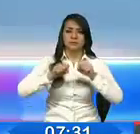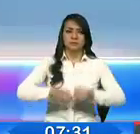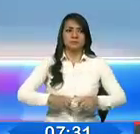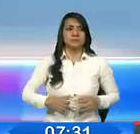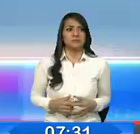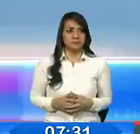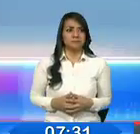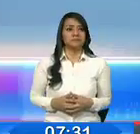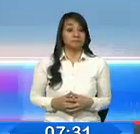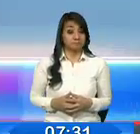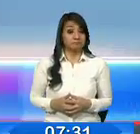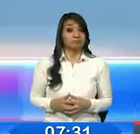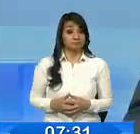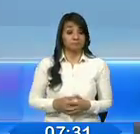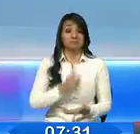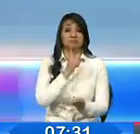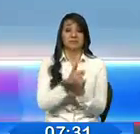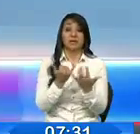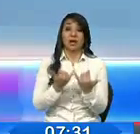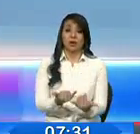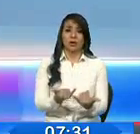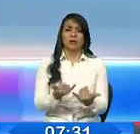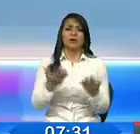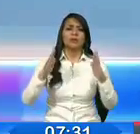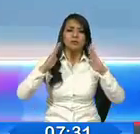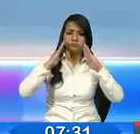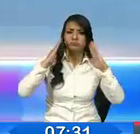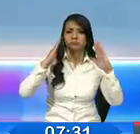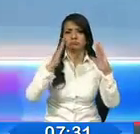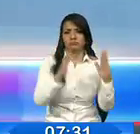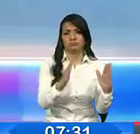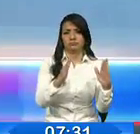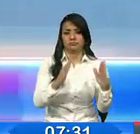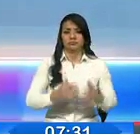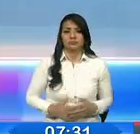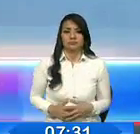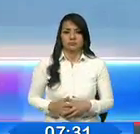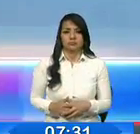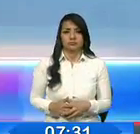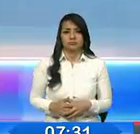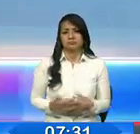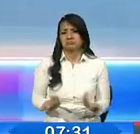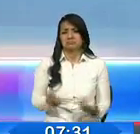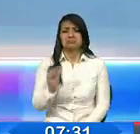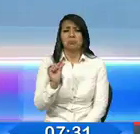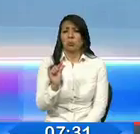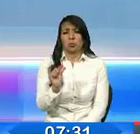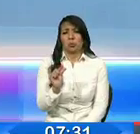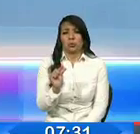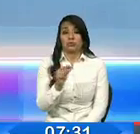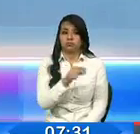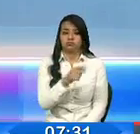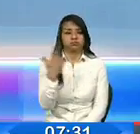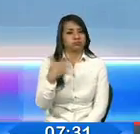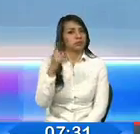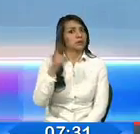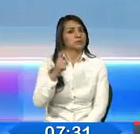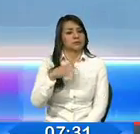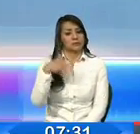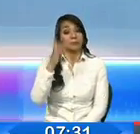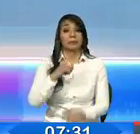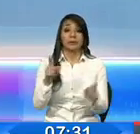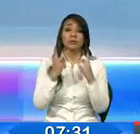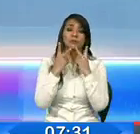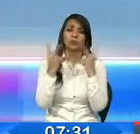acto indudablemente de reparación, tal como se lo está planteando, de una mínima reparación que desde lo público